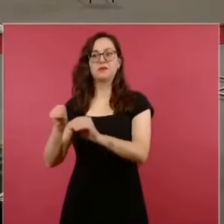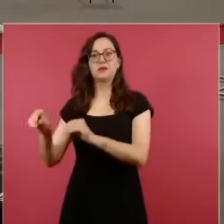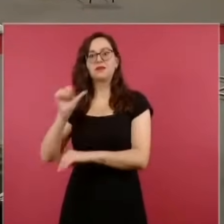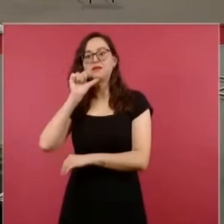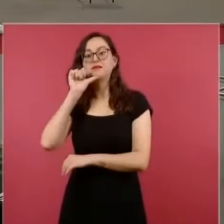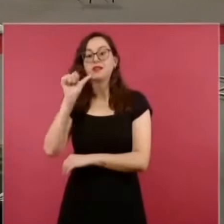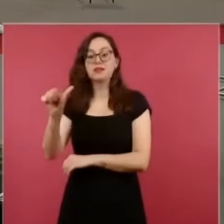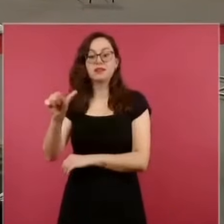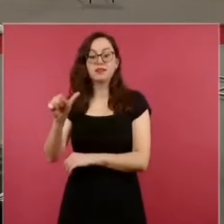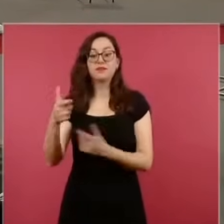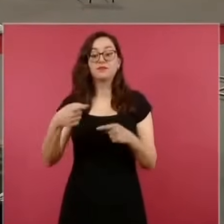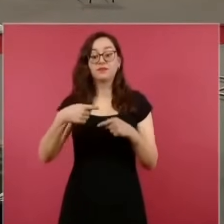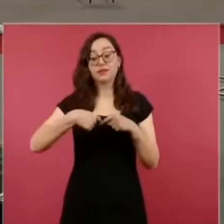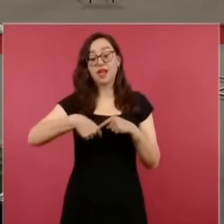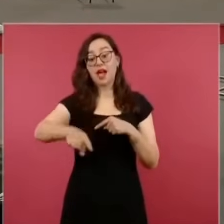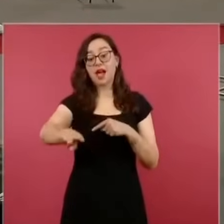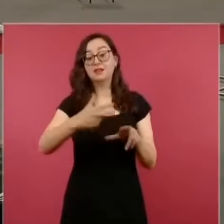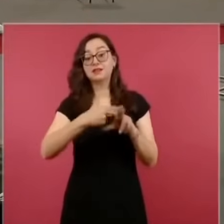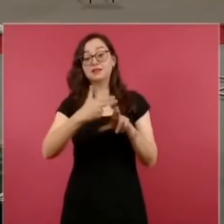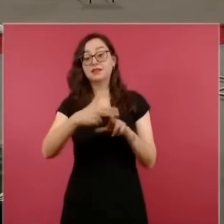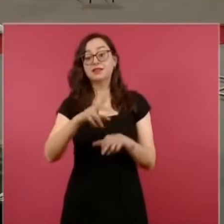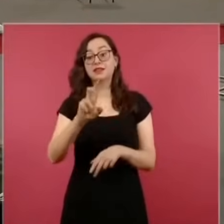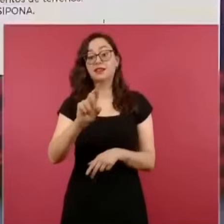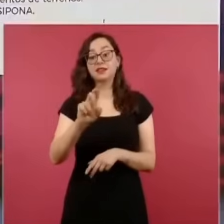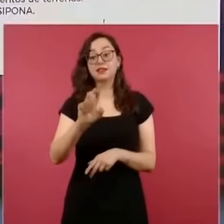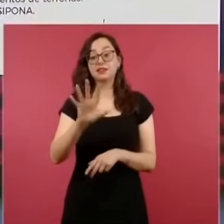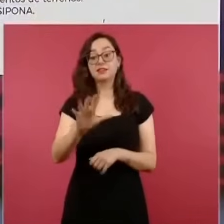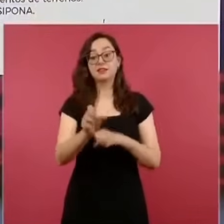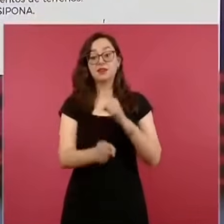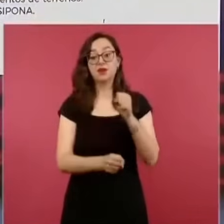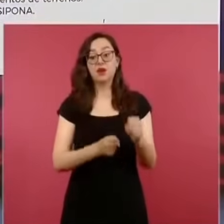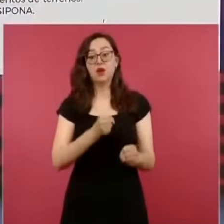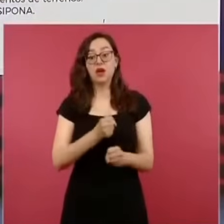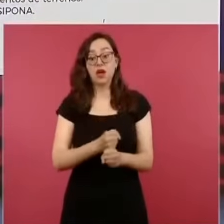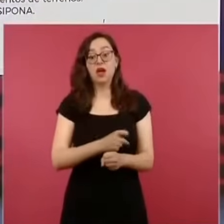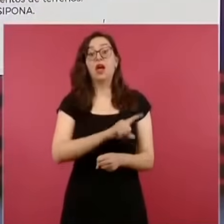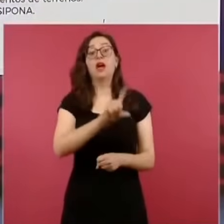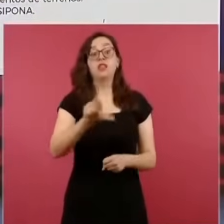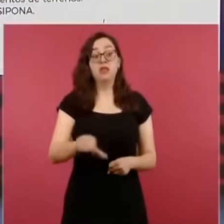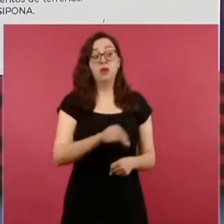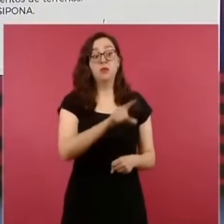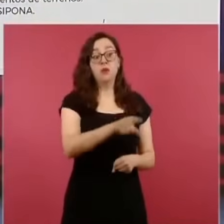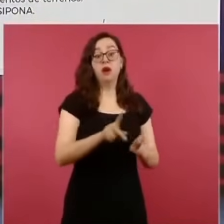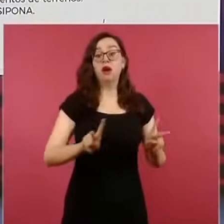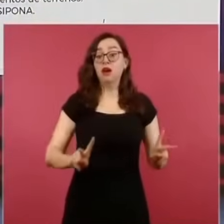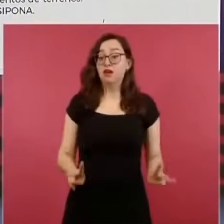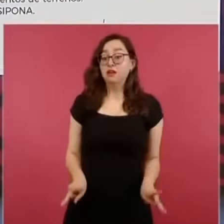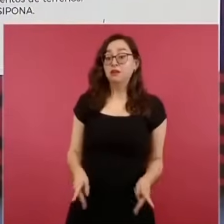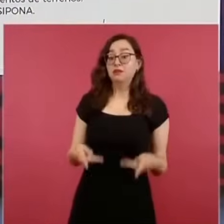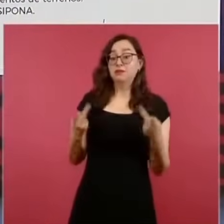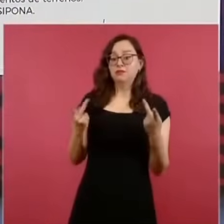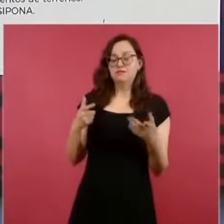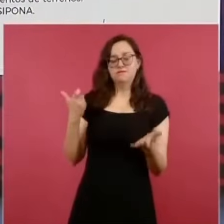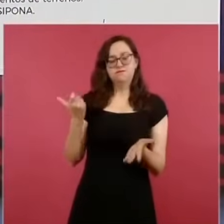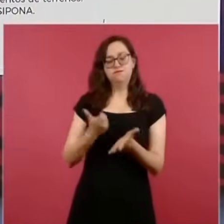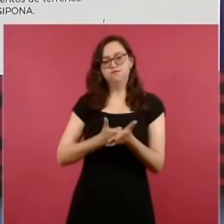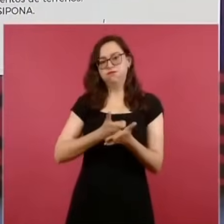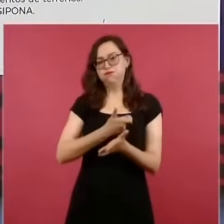por 35 años, se vendía al 70% del valor de referencia